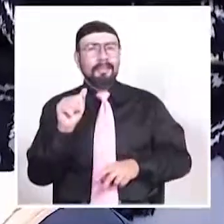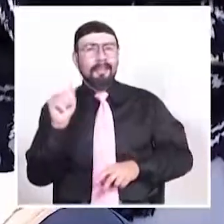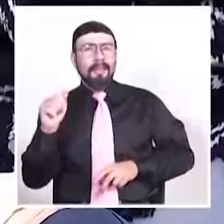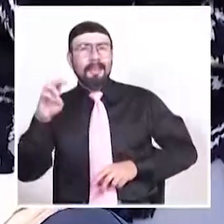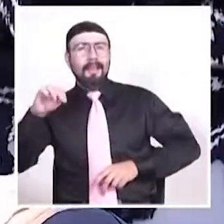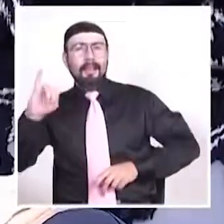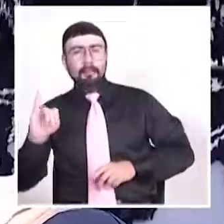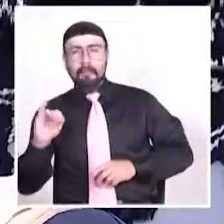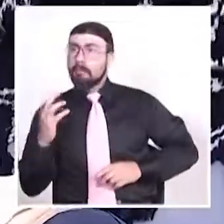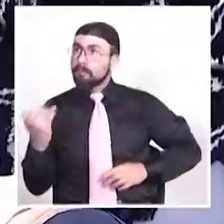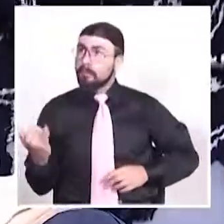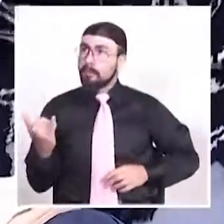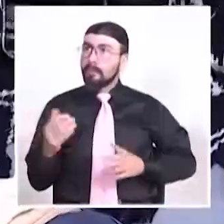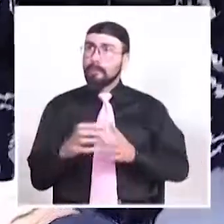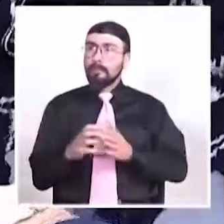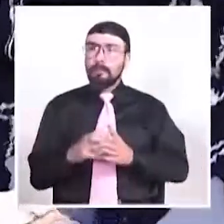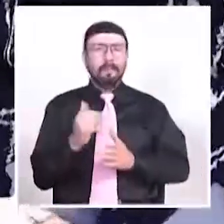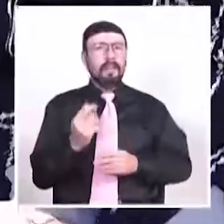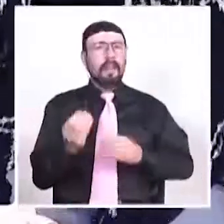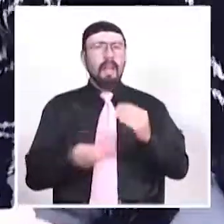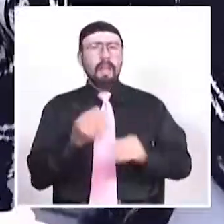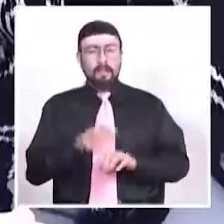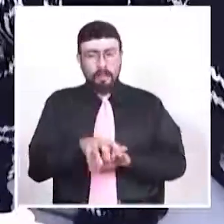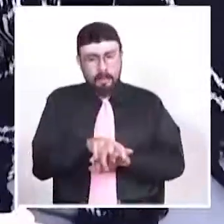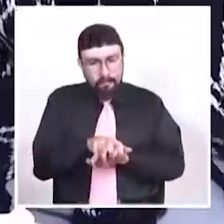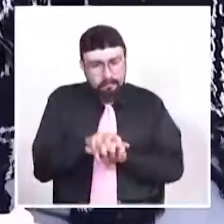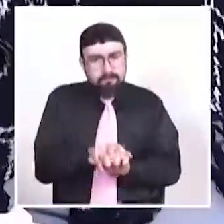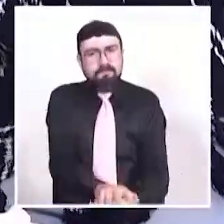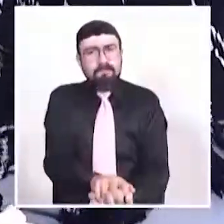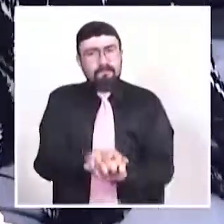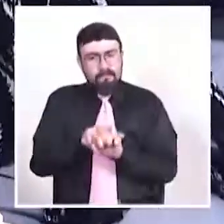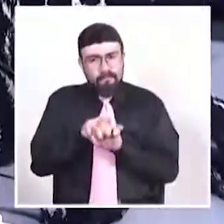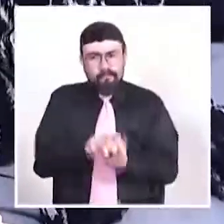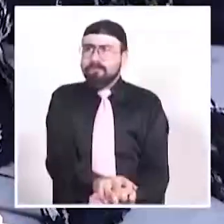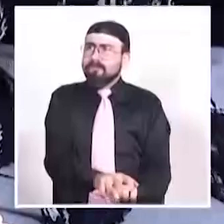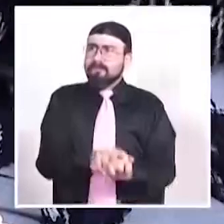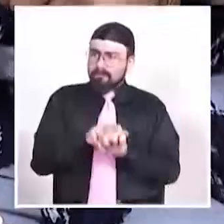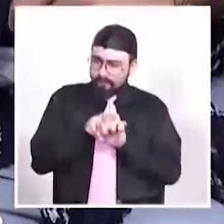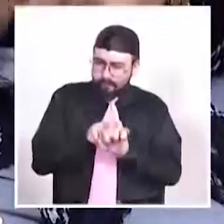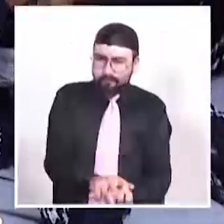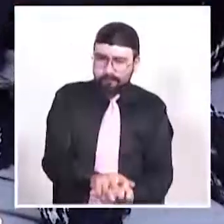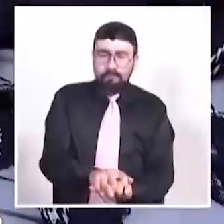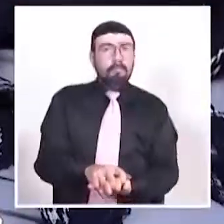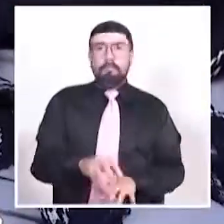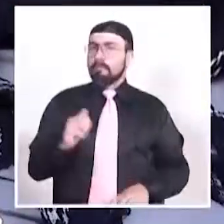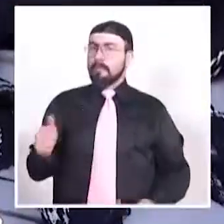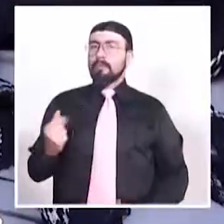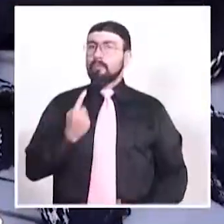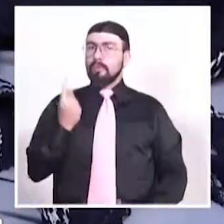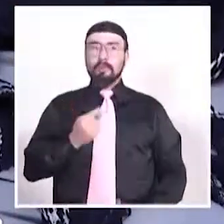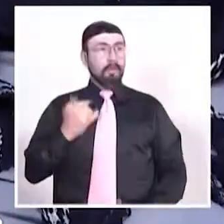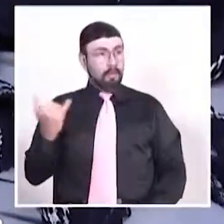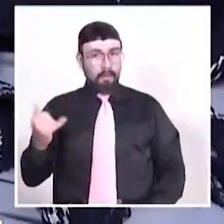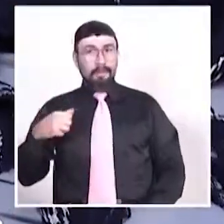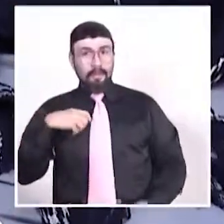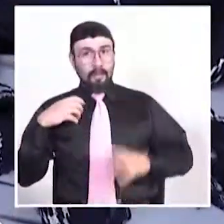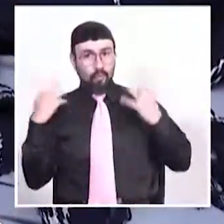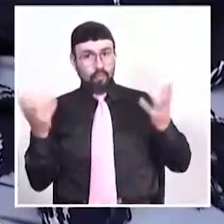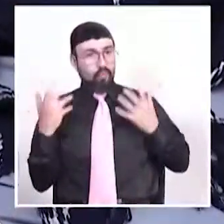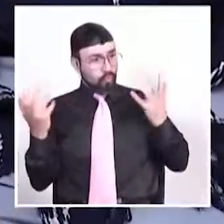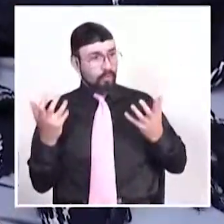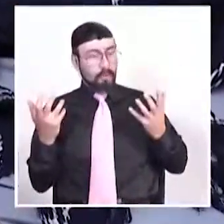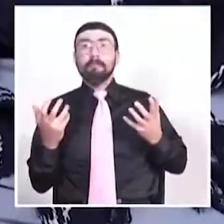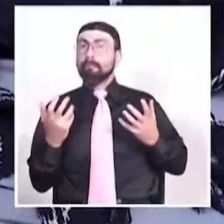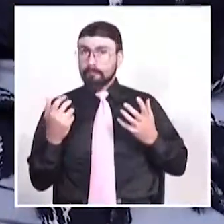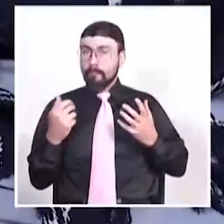El SAAMI, que es un dispositivo de compresión torácica. Que lo cargan las ambulancias. Y hay